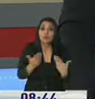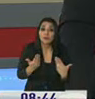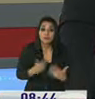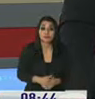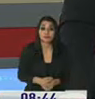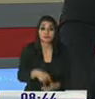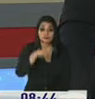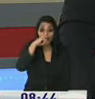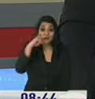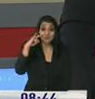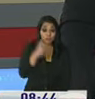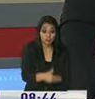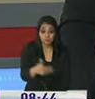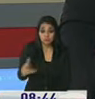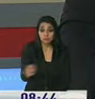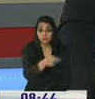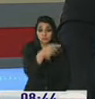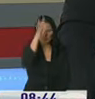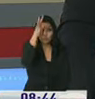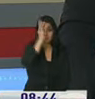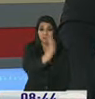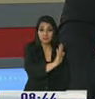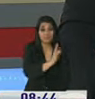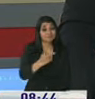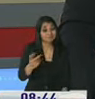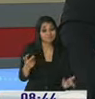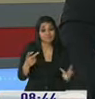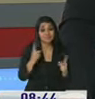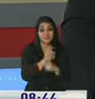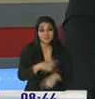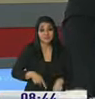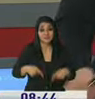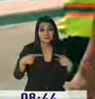Los menores de edad se encuentran hospitalizados y en estado crítico.